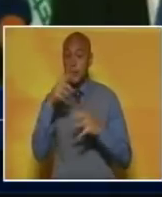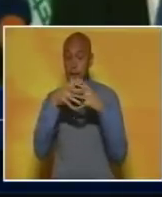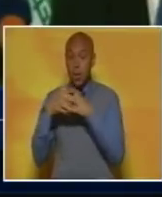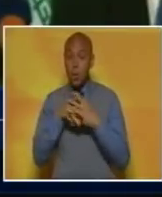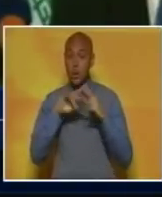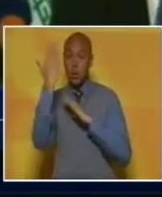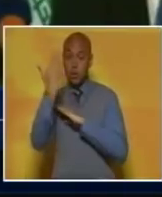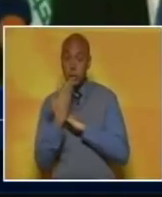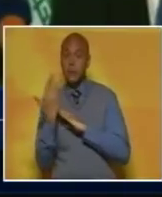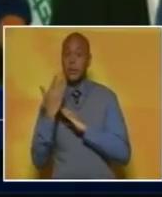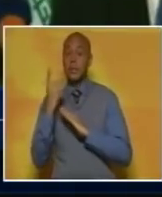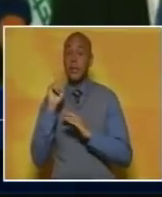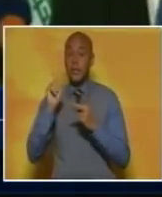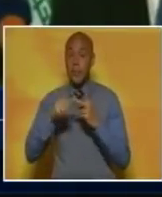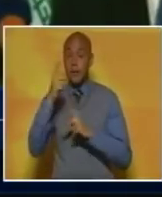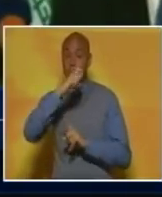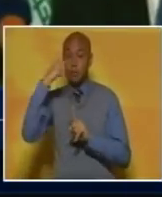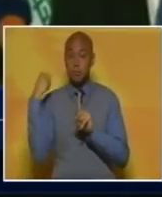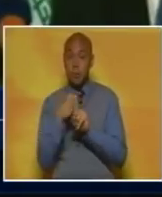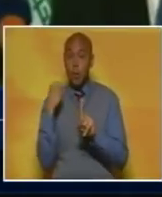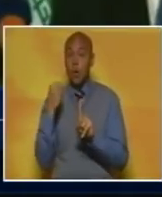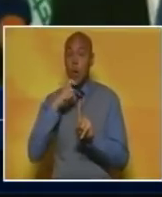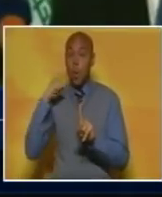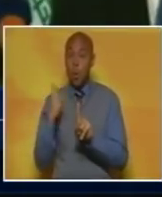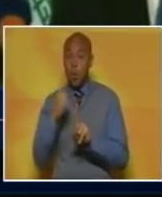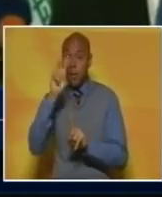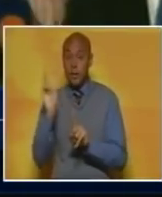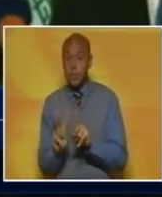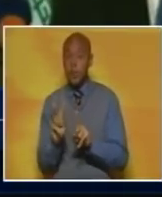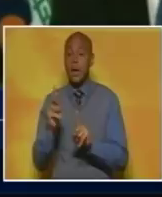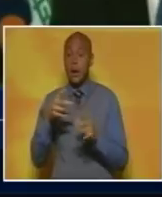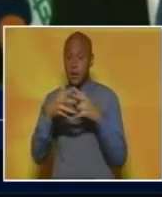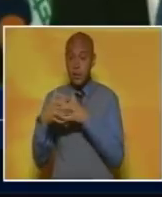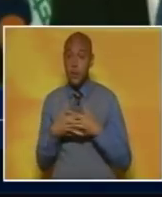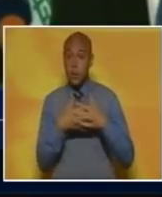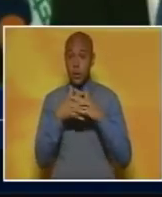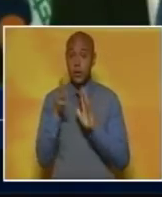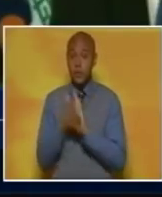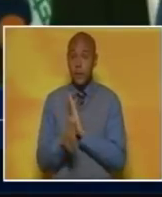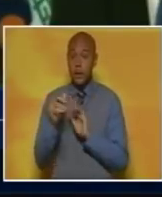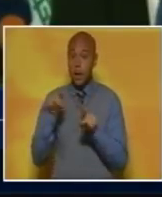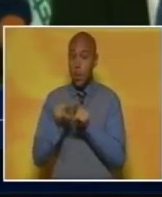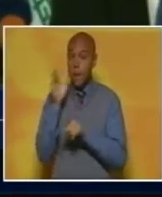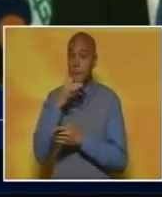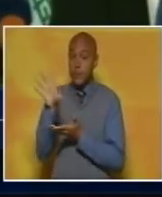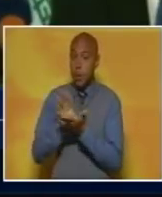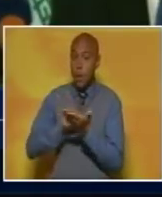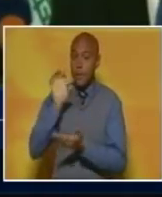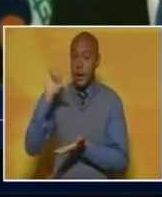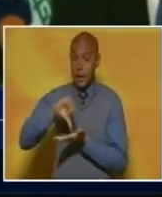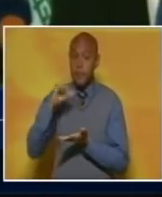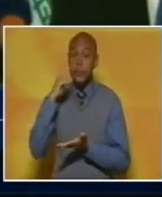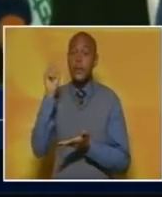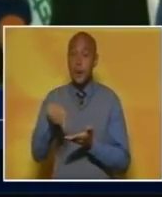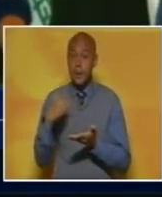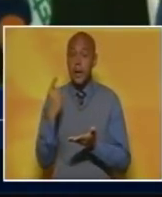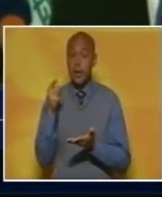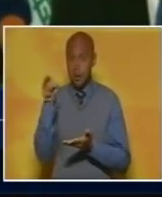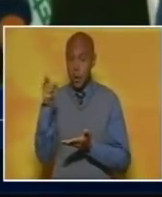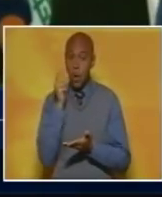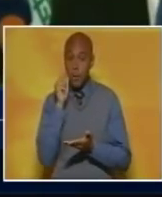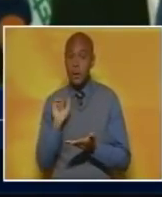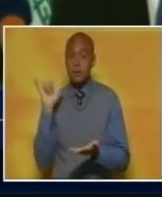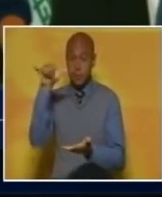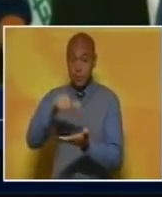agresiones y para poder desarrollar nuestra economía tal como lo ha hecho Irán. El canciller llegó este domingo